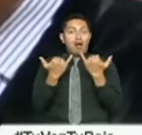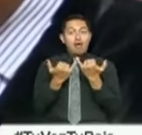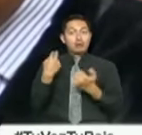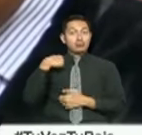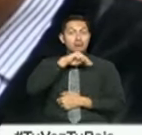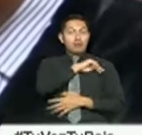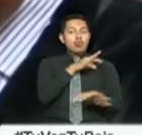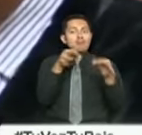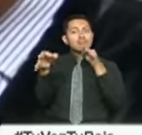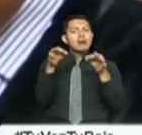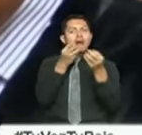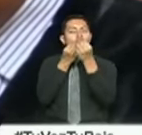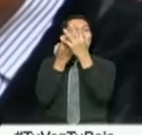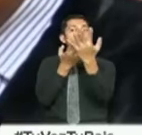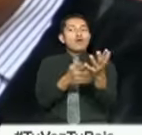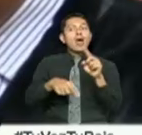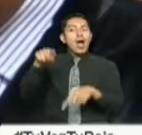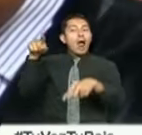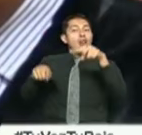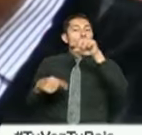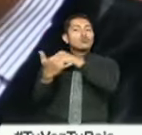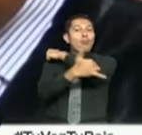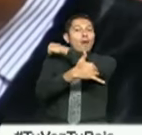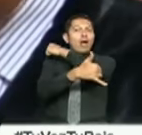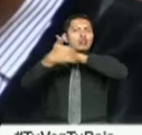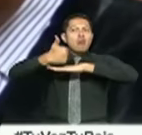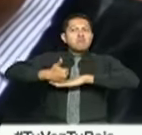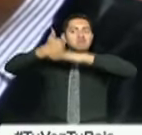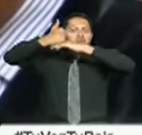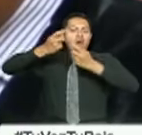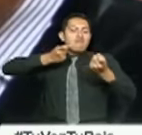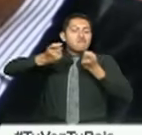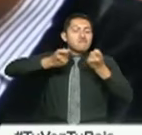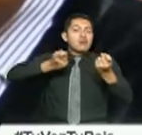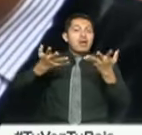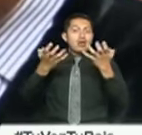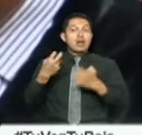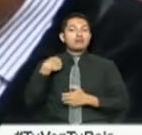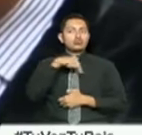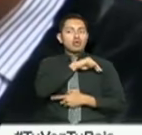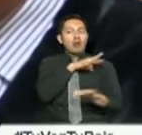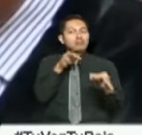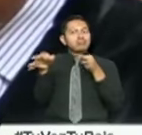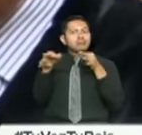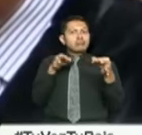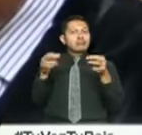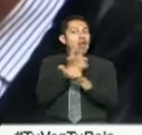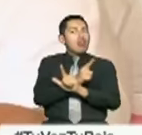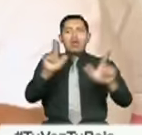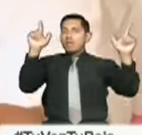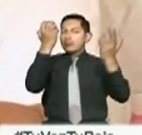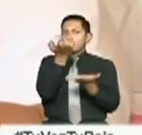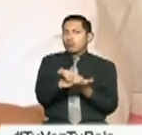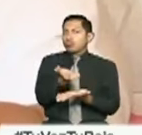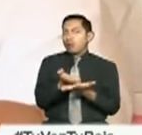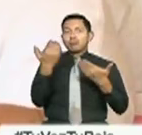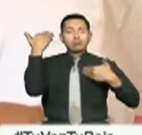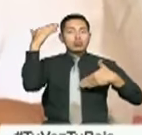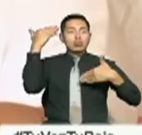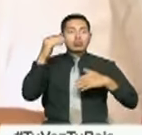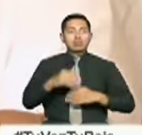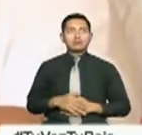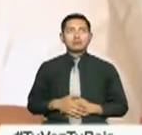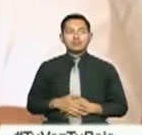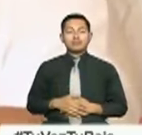y esto permitirá vacunarnos contra las acciones de aislamiento no solamente económico sino político.